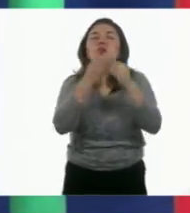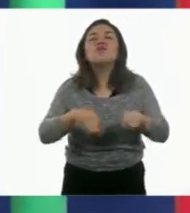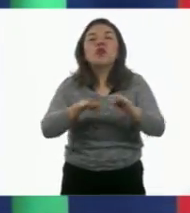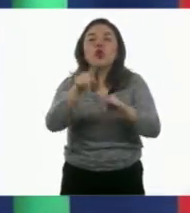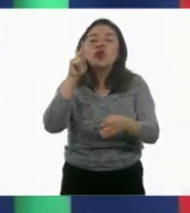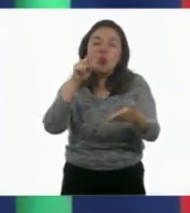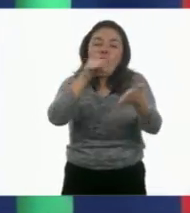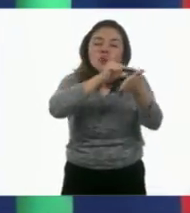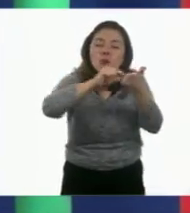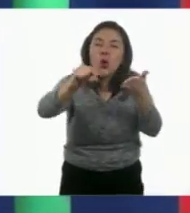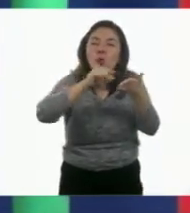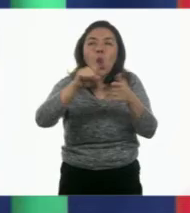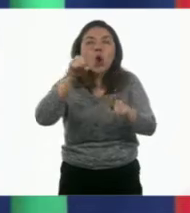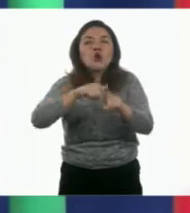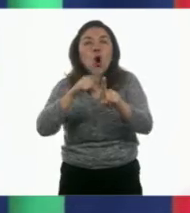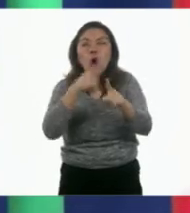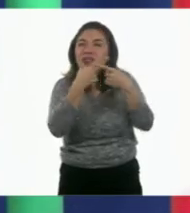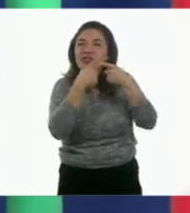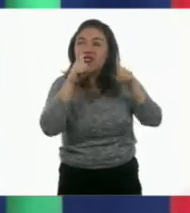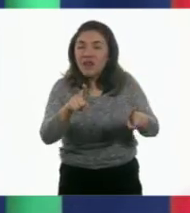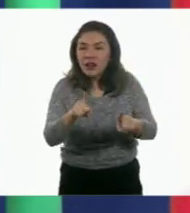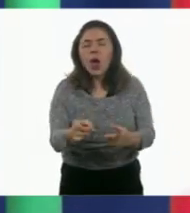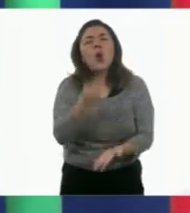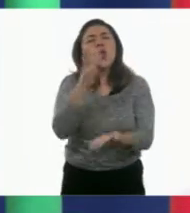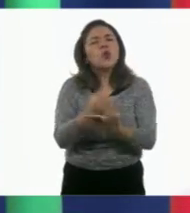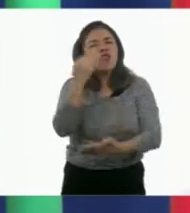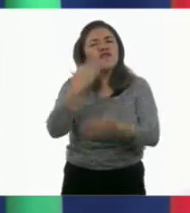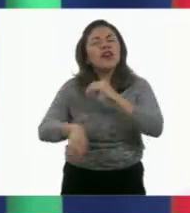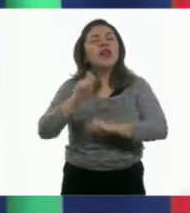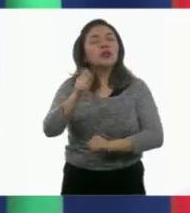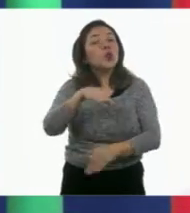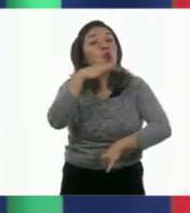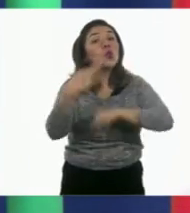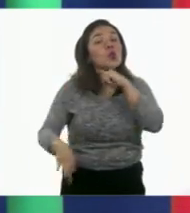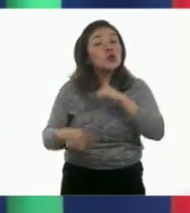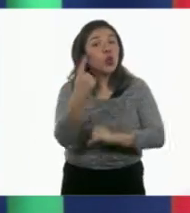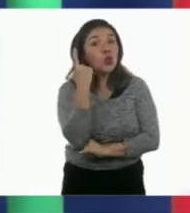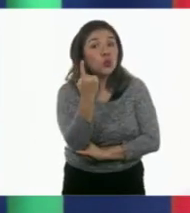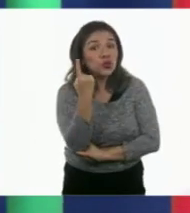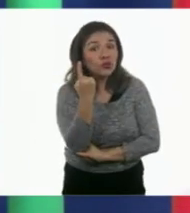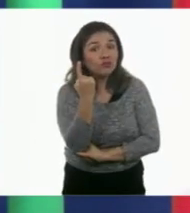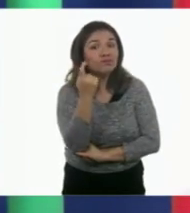subrayarlas. Lo único que haría falta es el último paso,